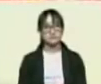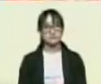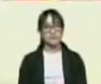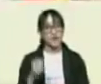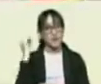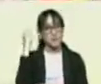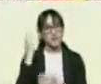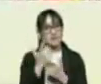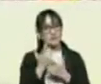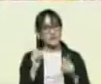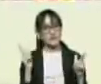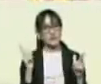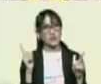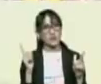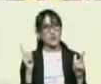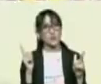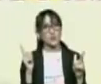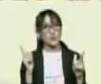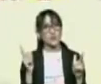para liberarnos